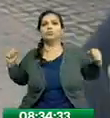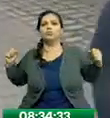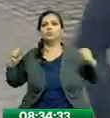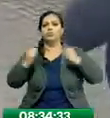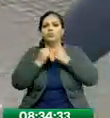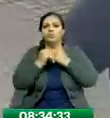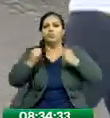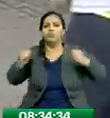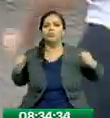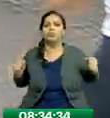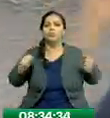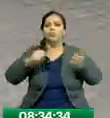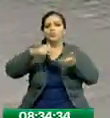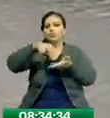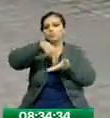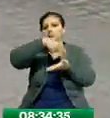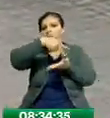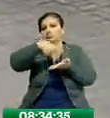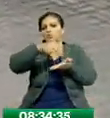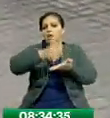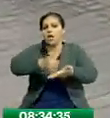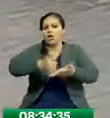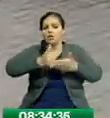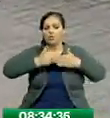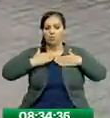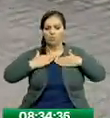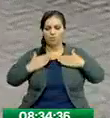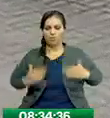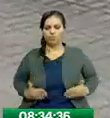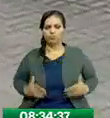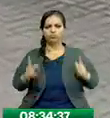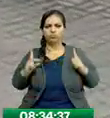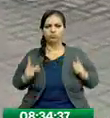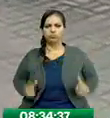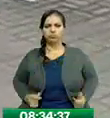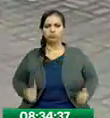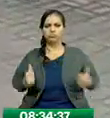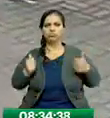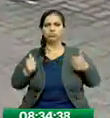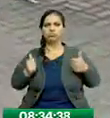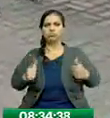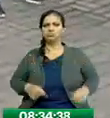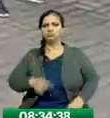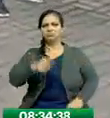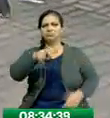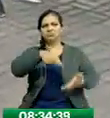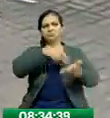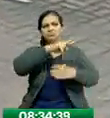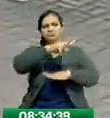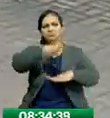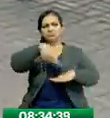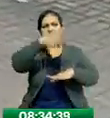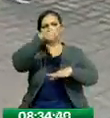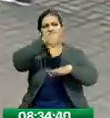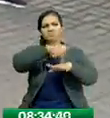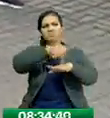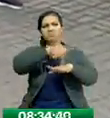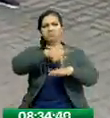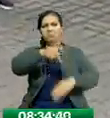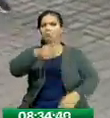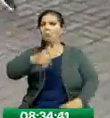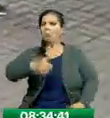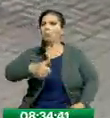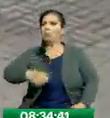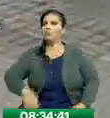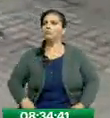la vemos nuestra querida miley bien experta en el baile moviéndose con ritmo y sabor es que es una manera